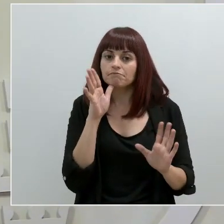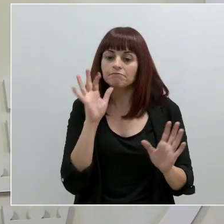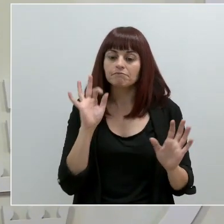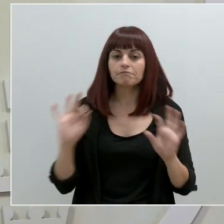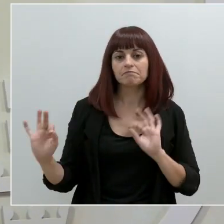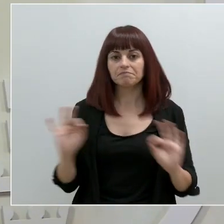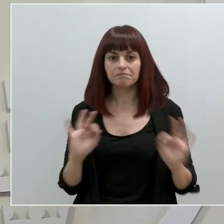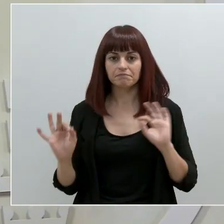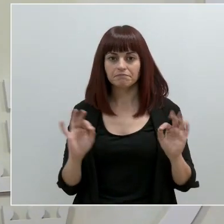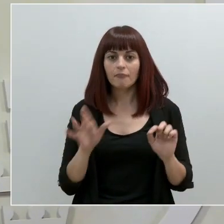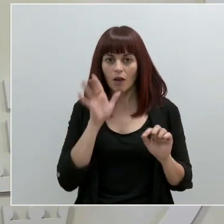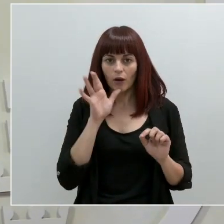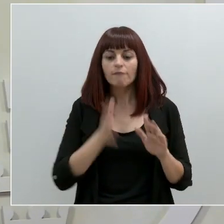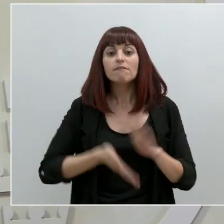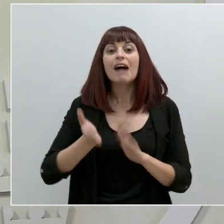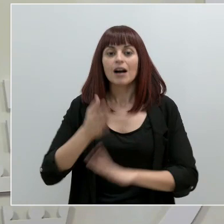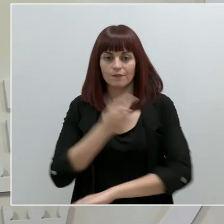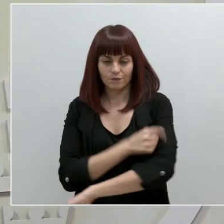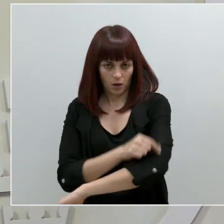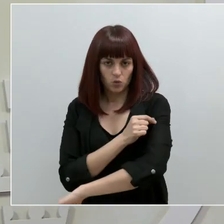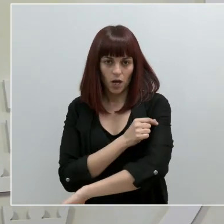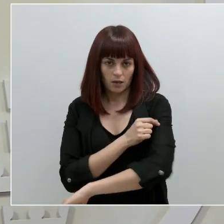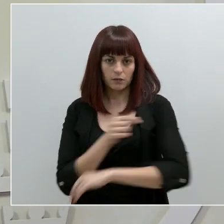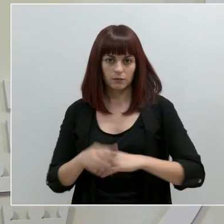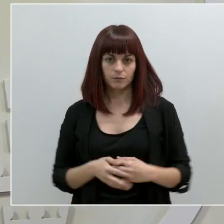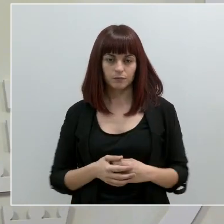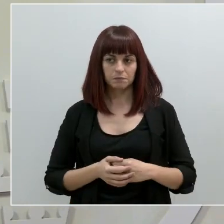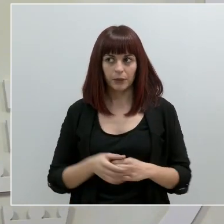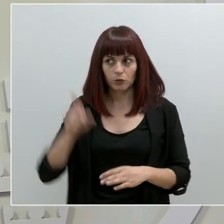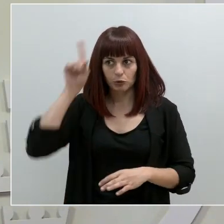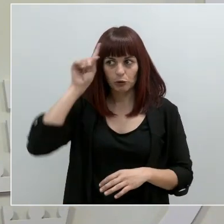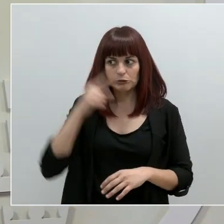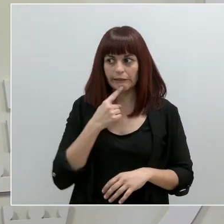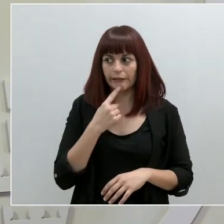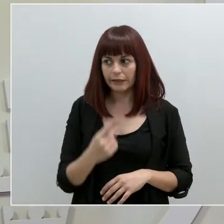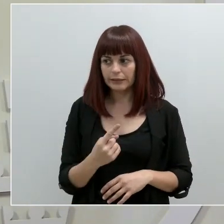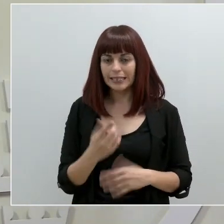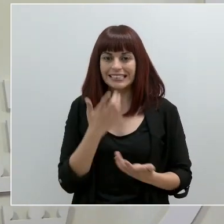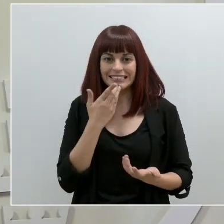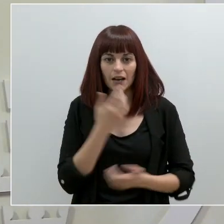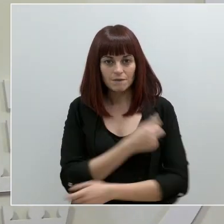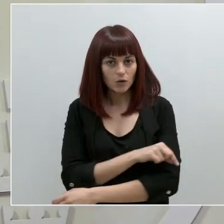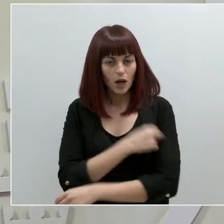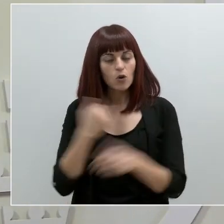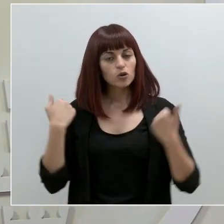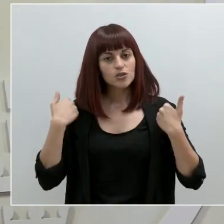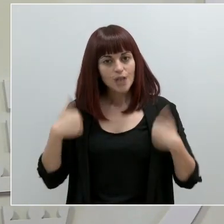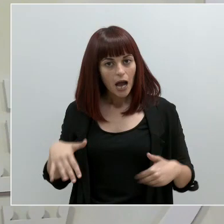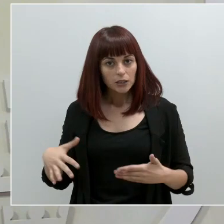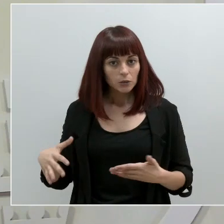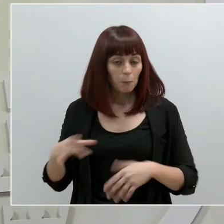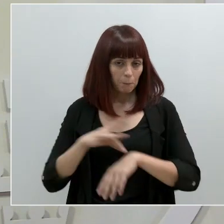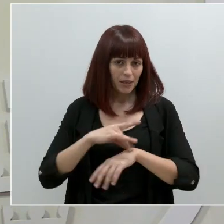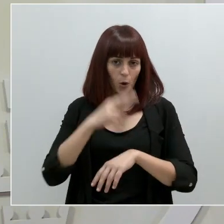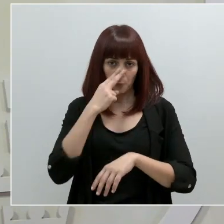fase de vacunación. No sabría decir ahora mismo si se han vacunado ya podólogos